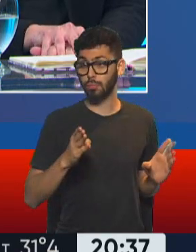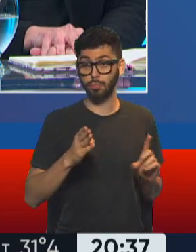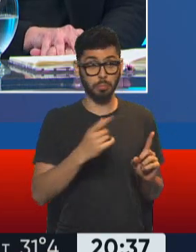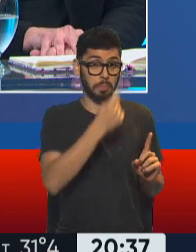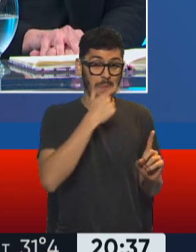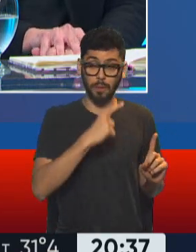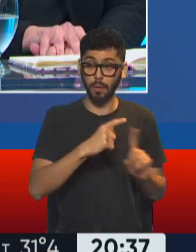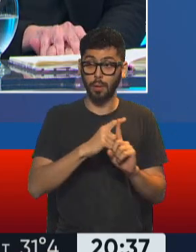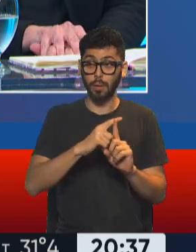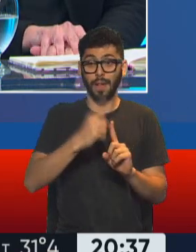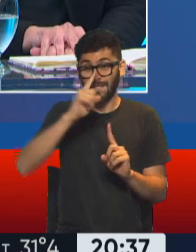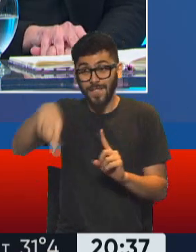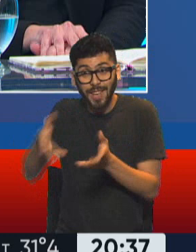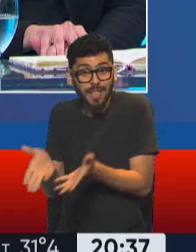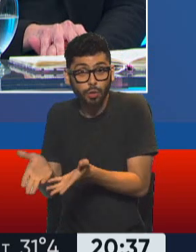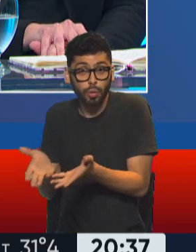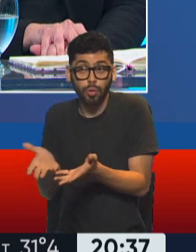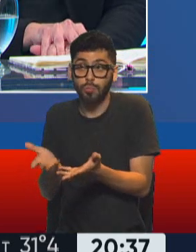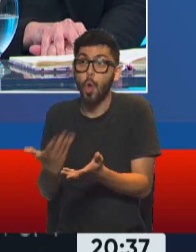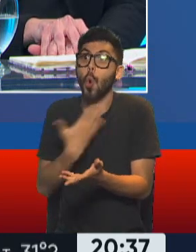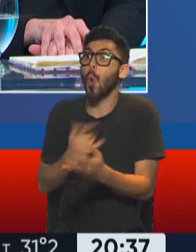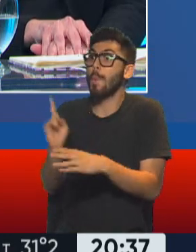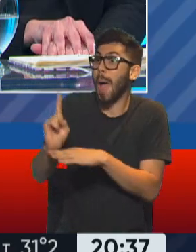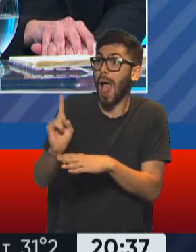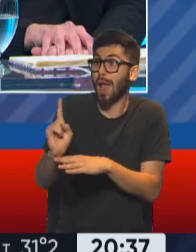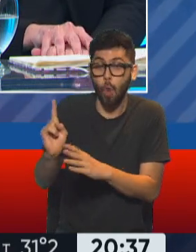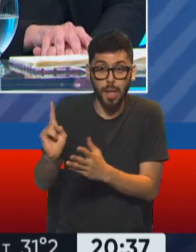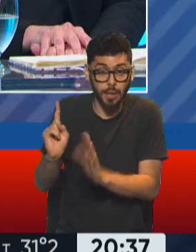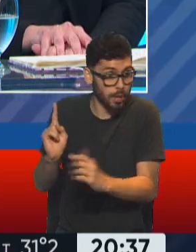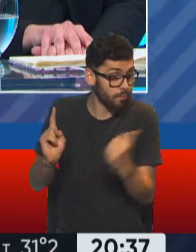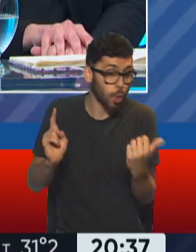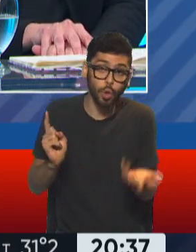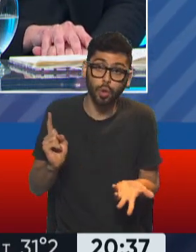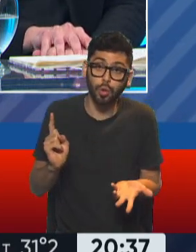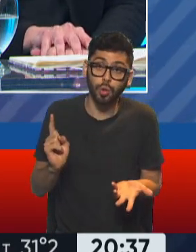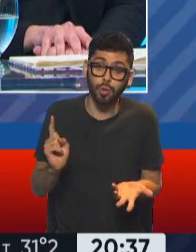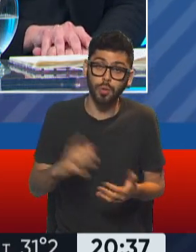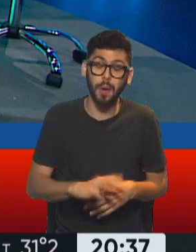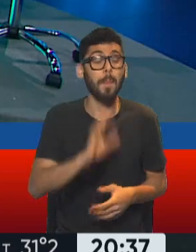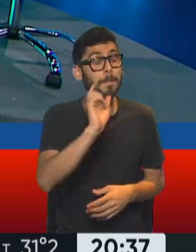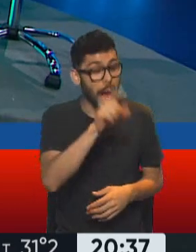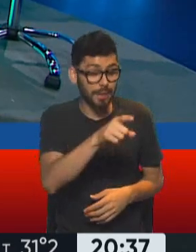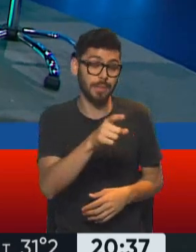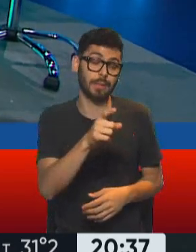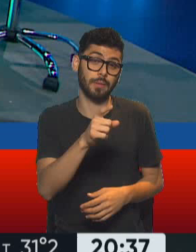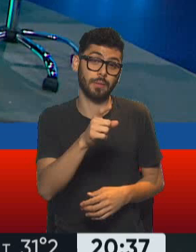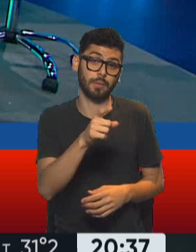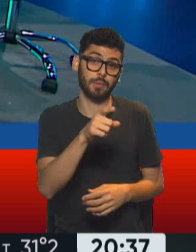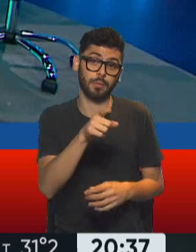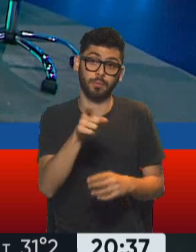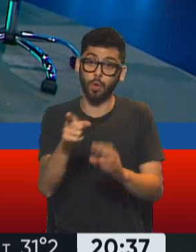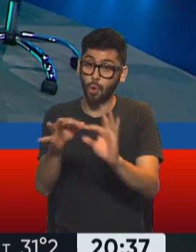está y no solamente la culpa la tiene los que están gobernando creo que tu idea coincide con la